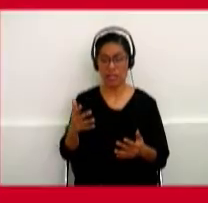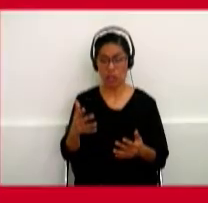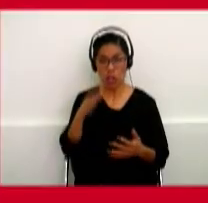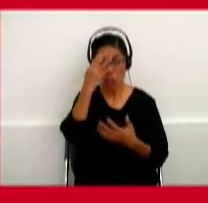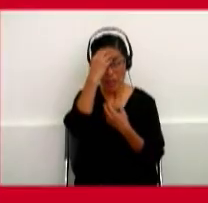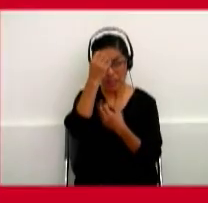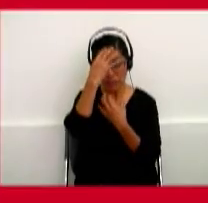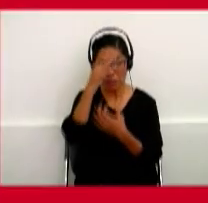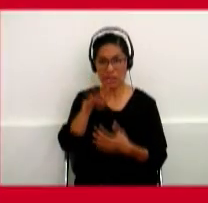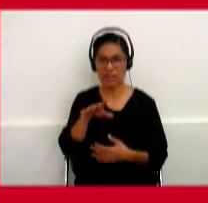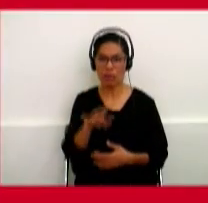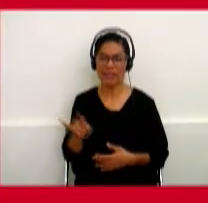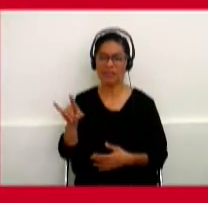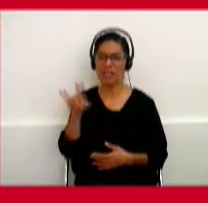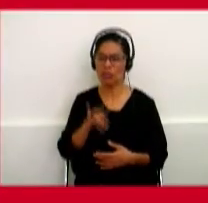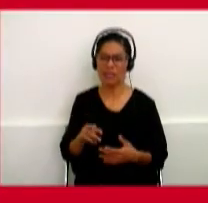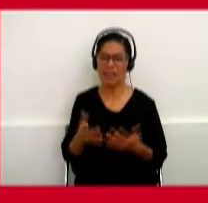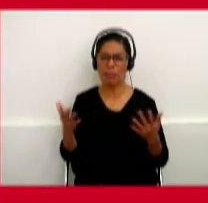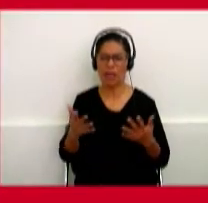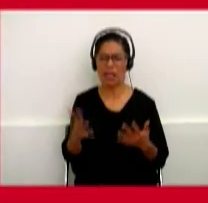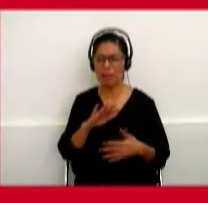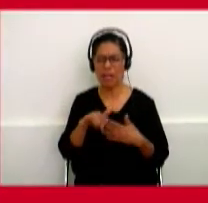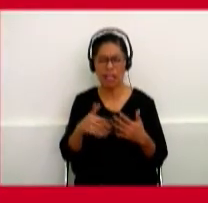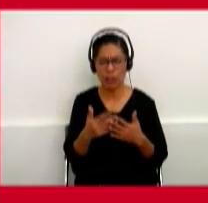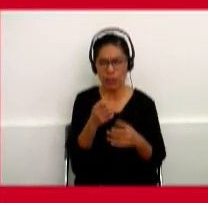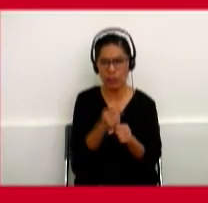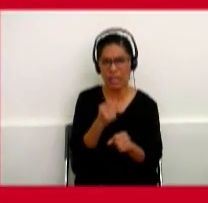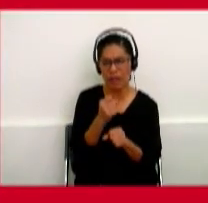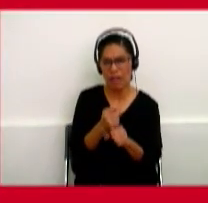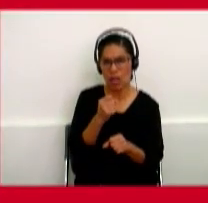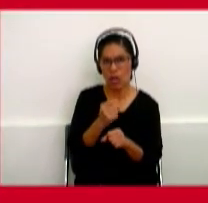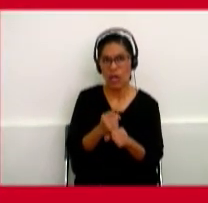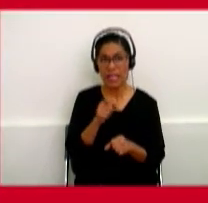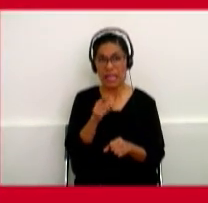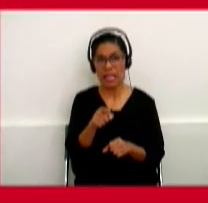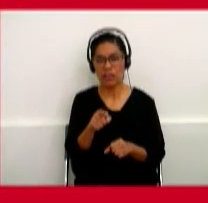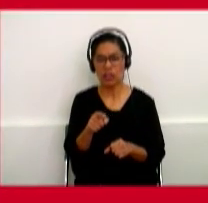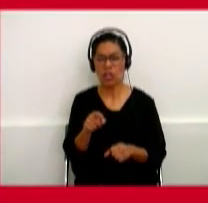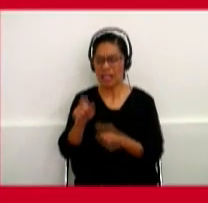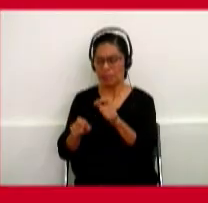información puede ser utilizada para entender nuestras operaciones y cómo los operadores pueden tomar